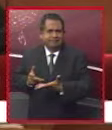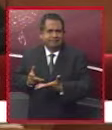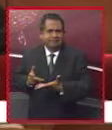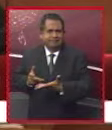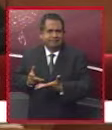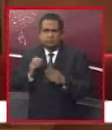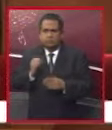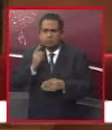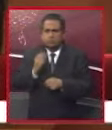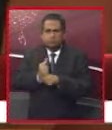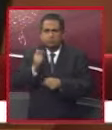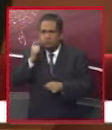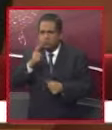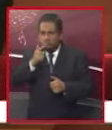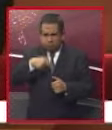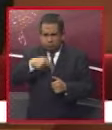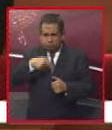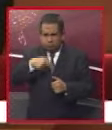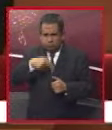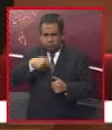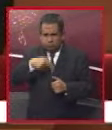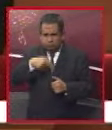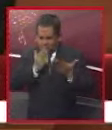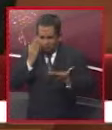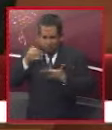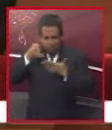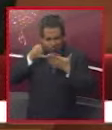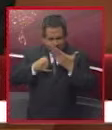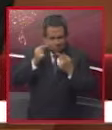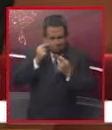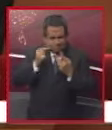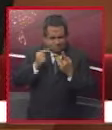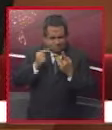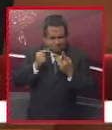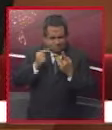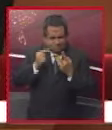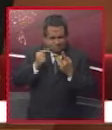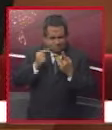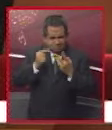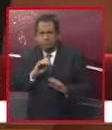sin dar la oportunidad de hacer un estudio enorme.